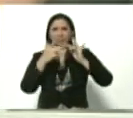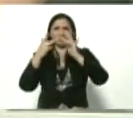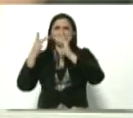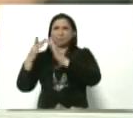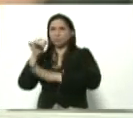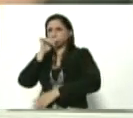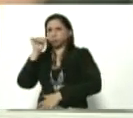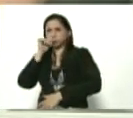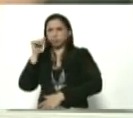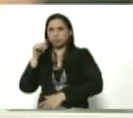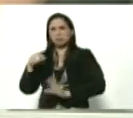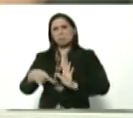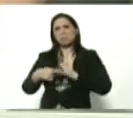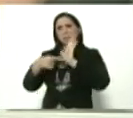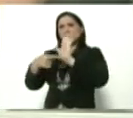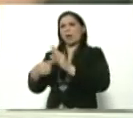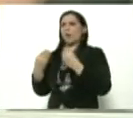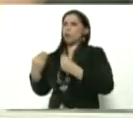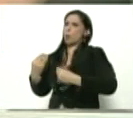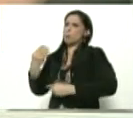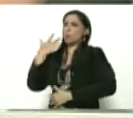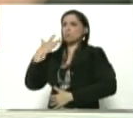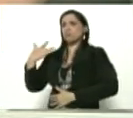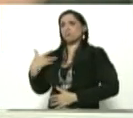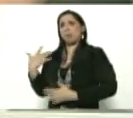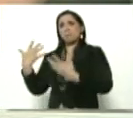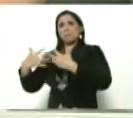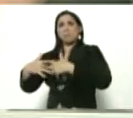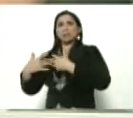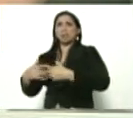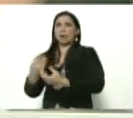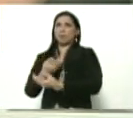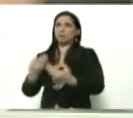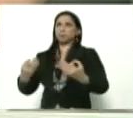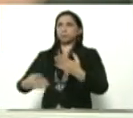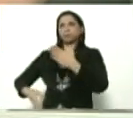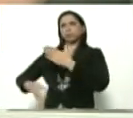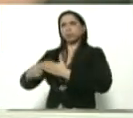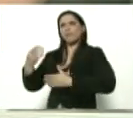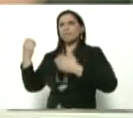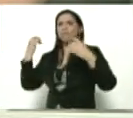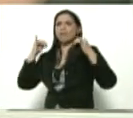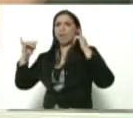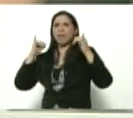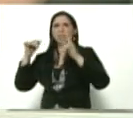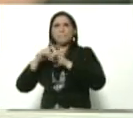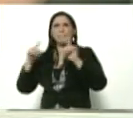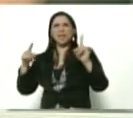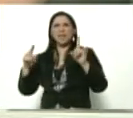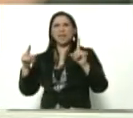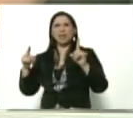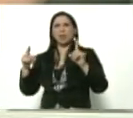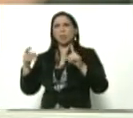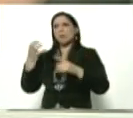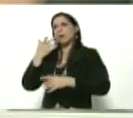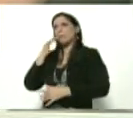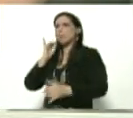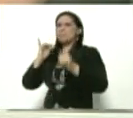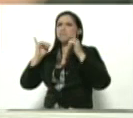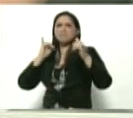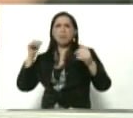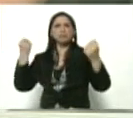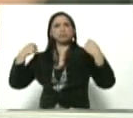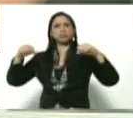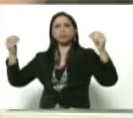como empresarios exitosos, iban para fiestas, se relacionaban por aquí, en un